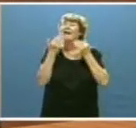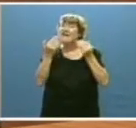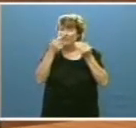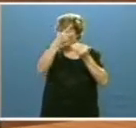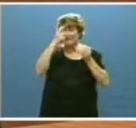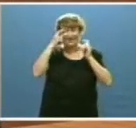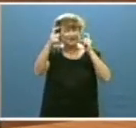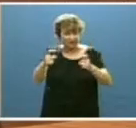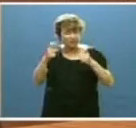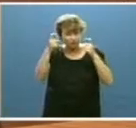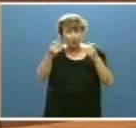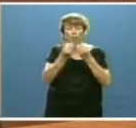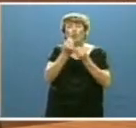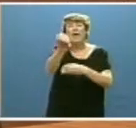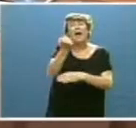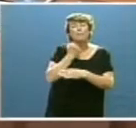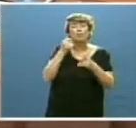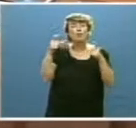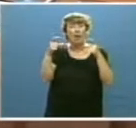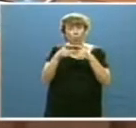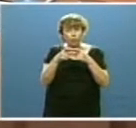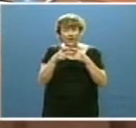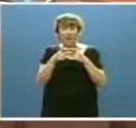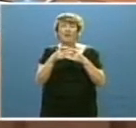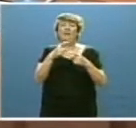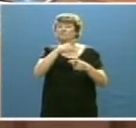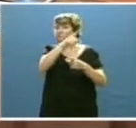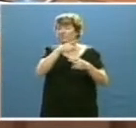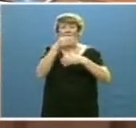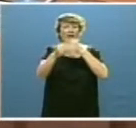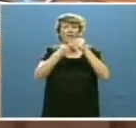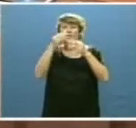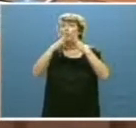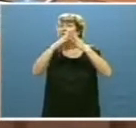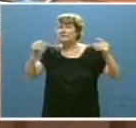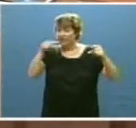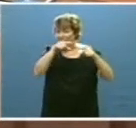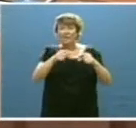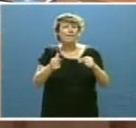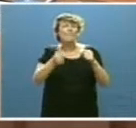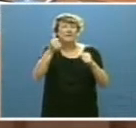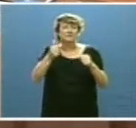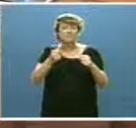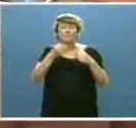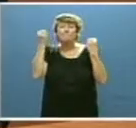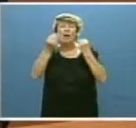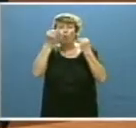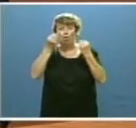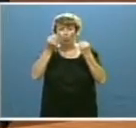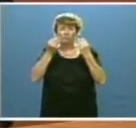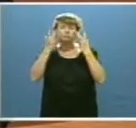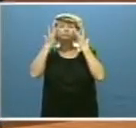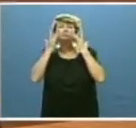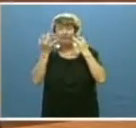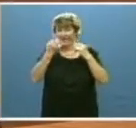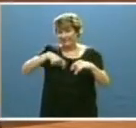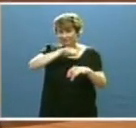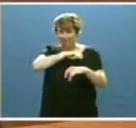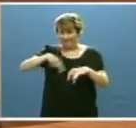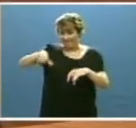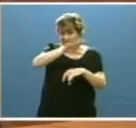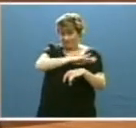ese esfuerzo y con el apoyo de la junta la sitúan entre las más saneadas de españa en la